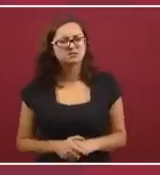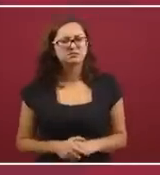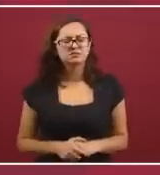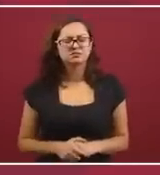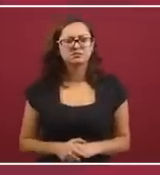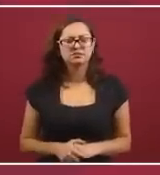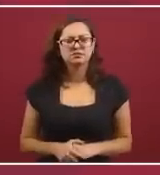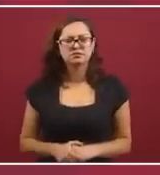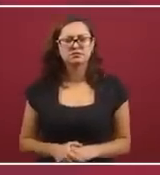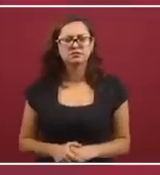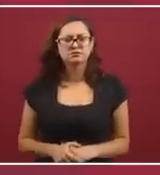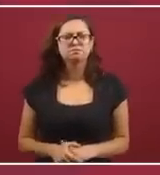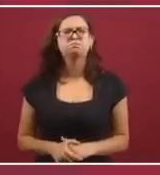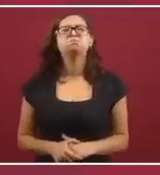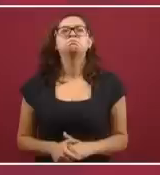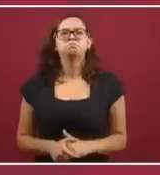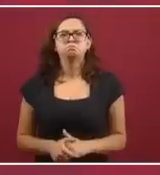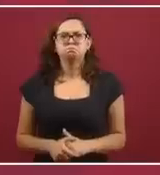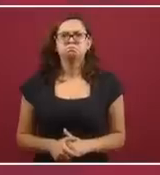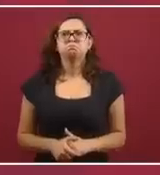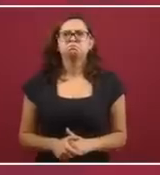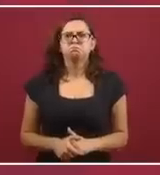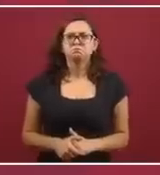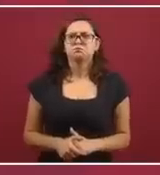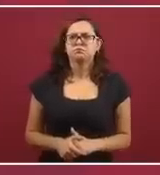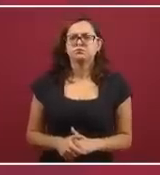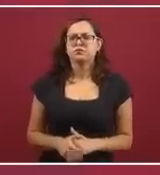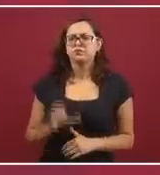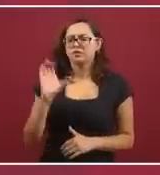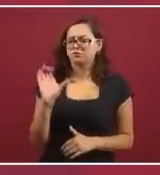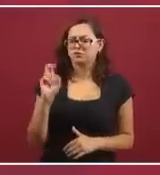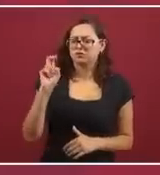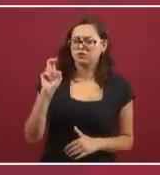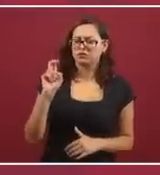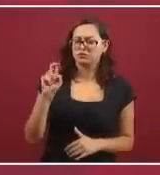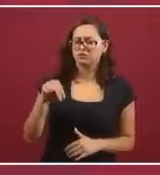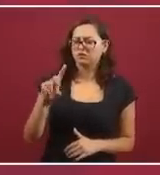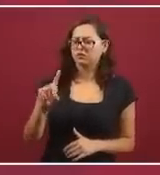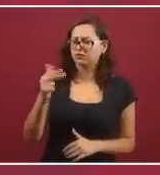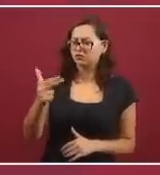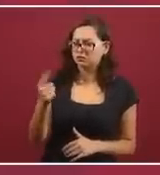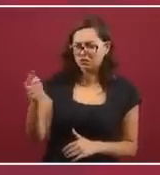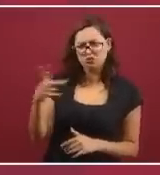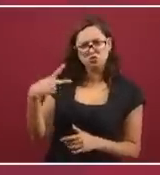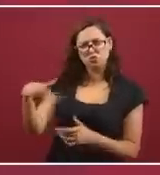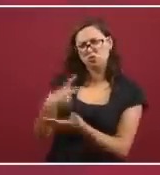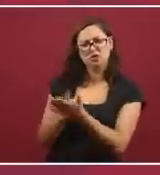yo a la comisión de derechos humanos éste